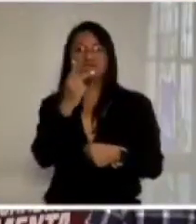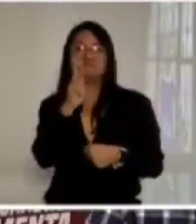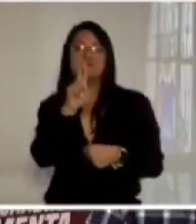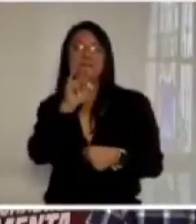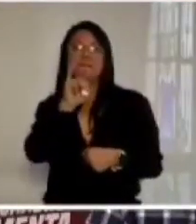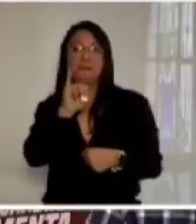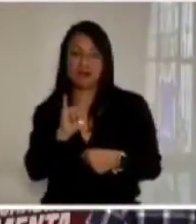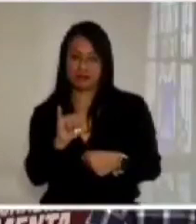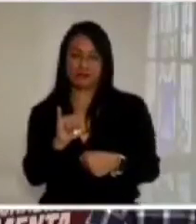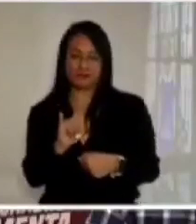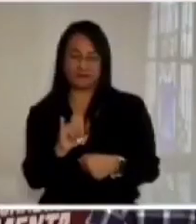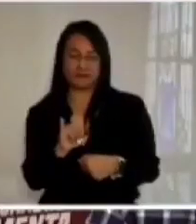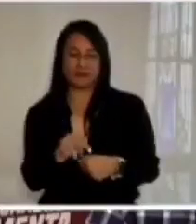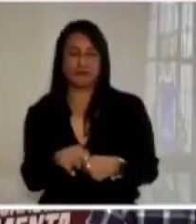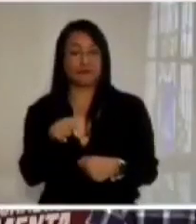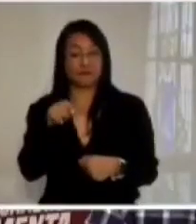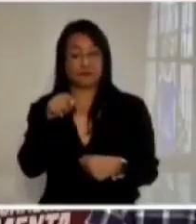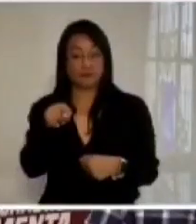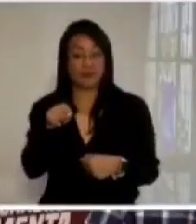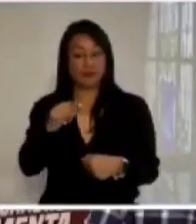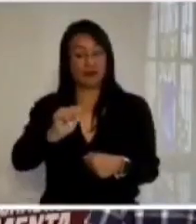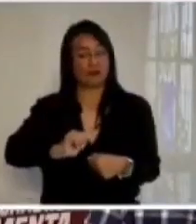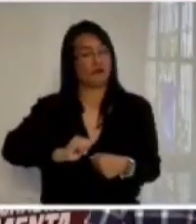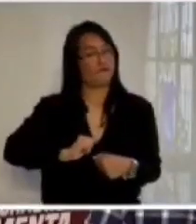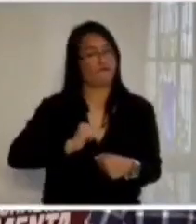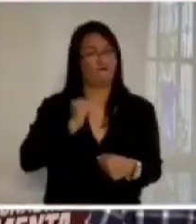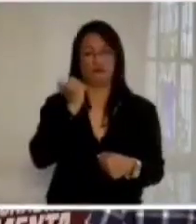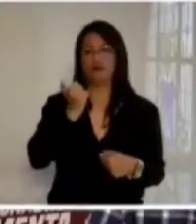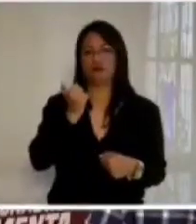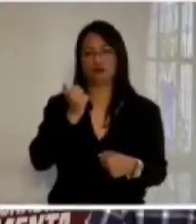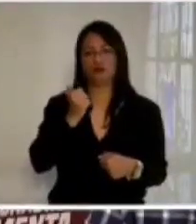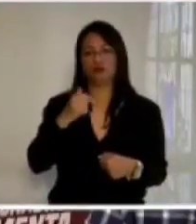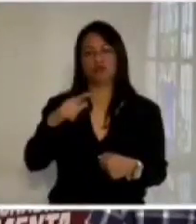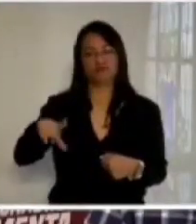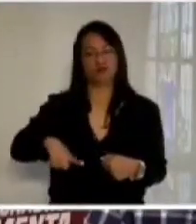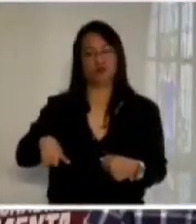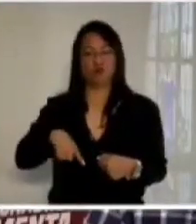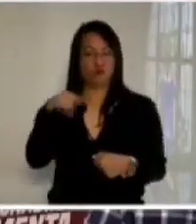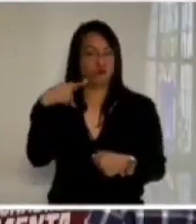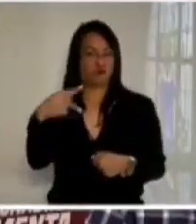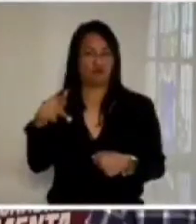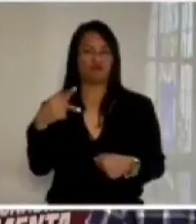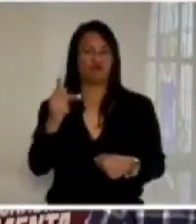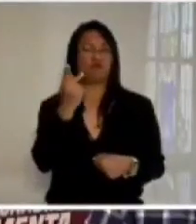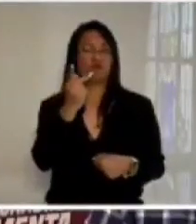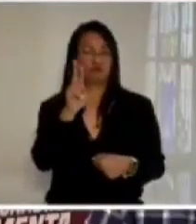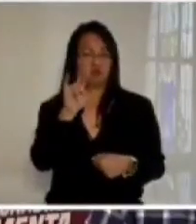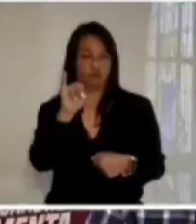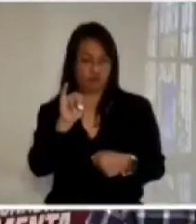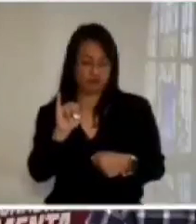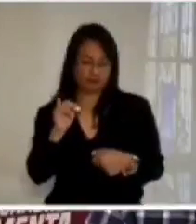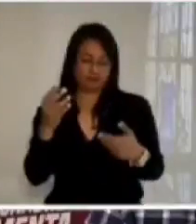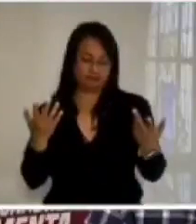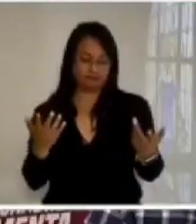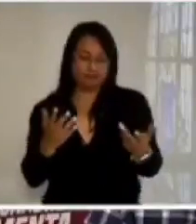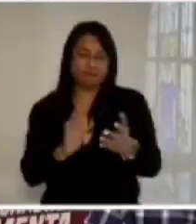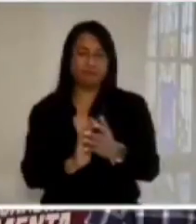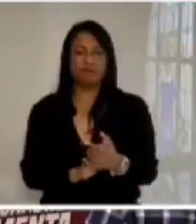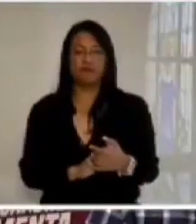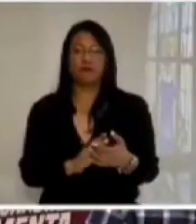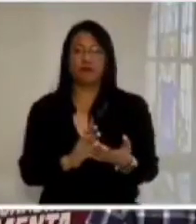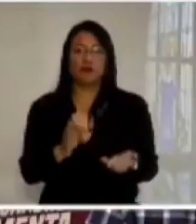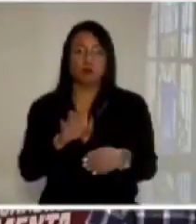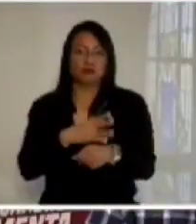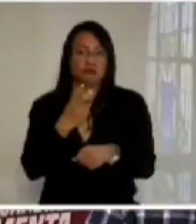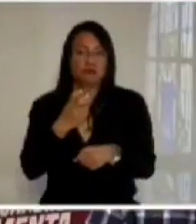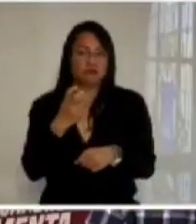fue un acto de abuso cometido en un gobierno priista. Entonces, en todo caso, pues